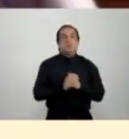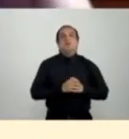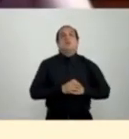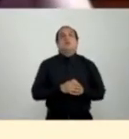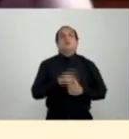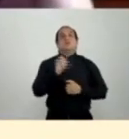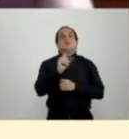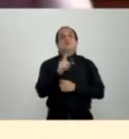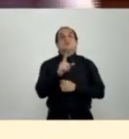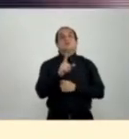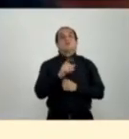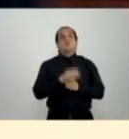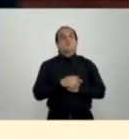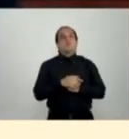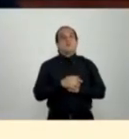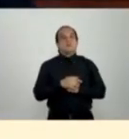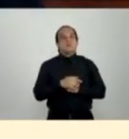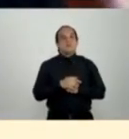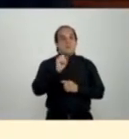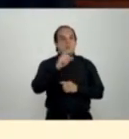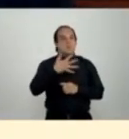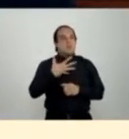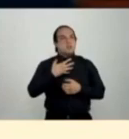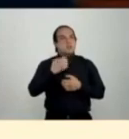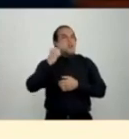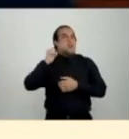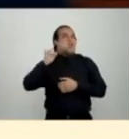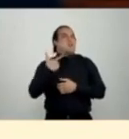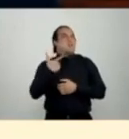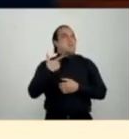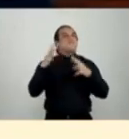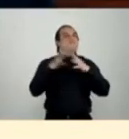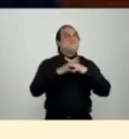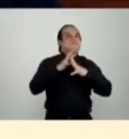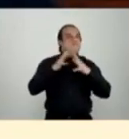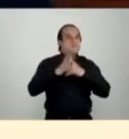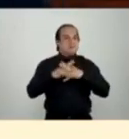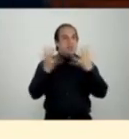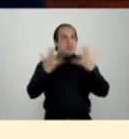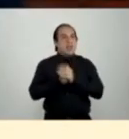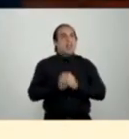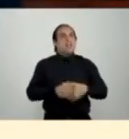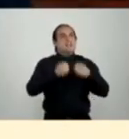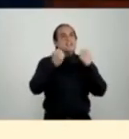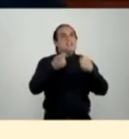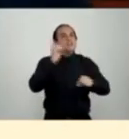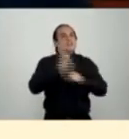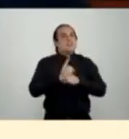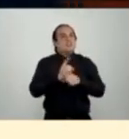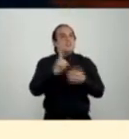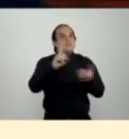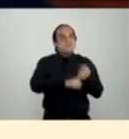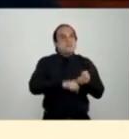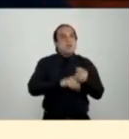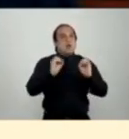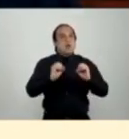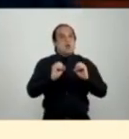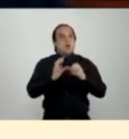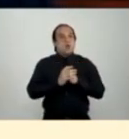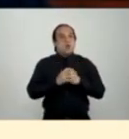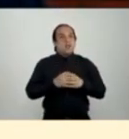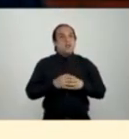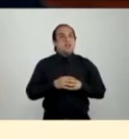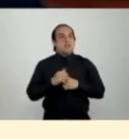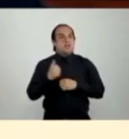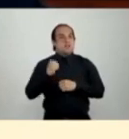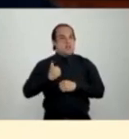países es el ex guerrillero que ahora hace seguridad privada, o el ex montonero en Argentina, bueno, piensa en